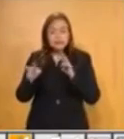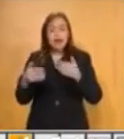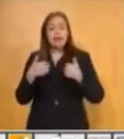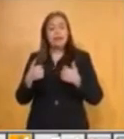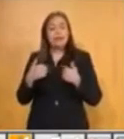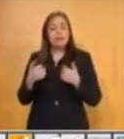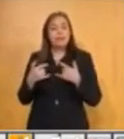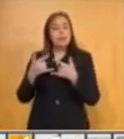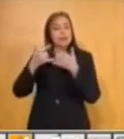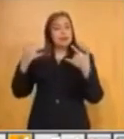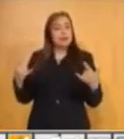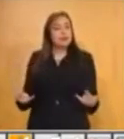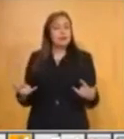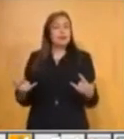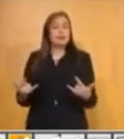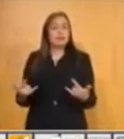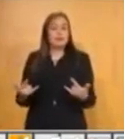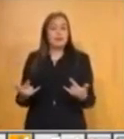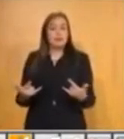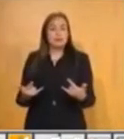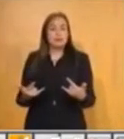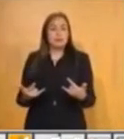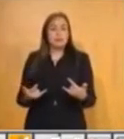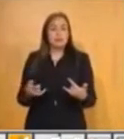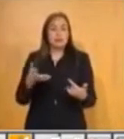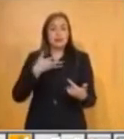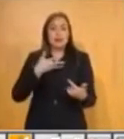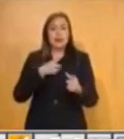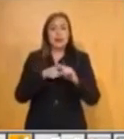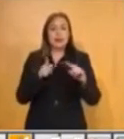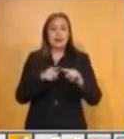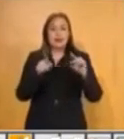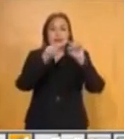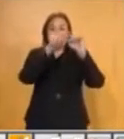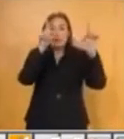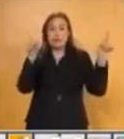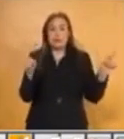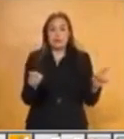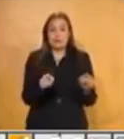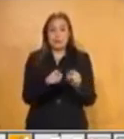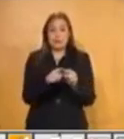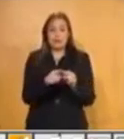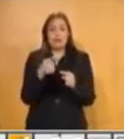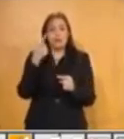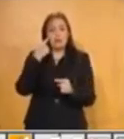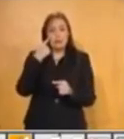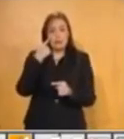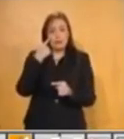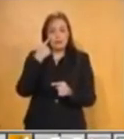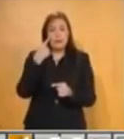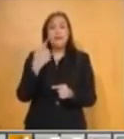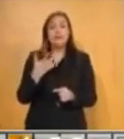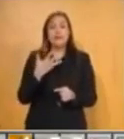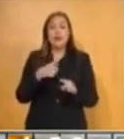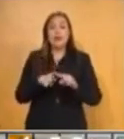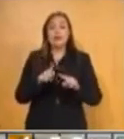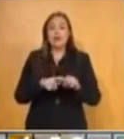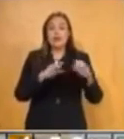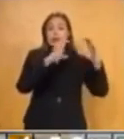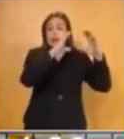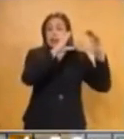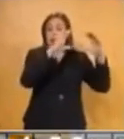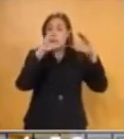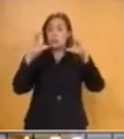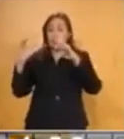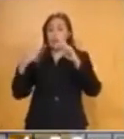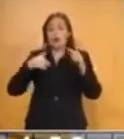We have some different speech bubbles and thought bubbles, ¿ok? Tenemos aquí diferentes burbujas para